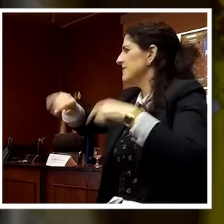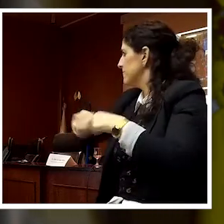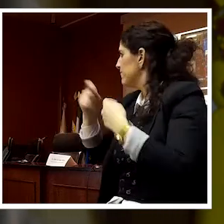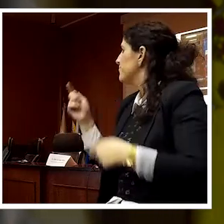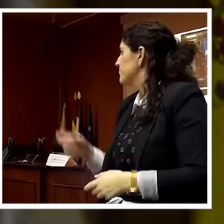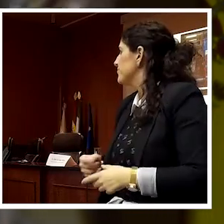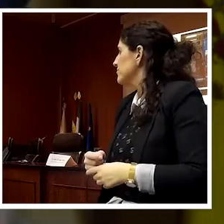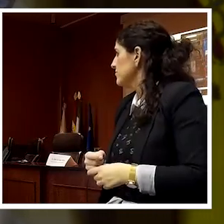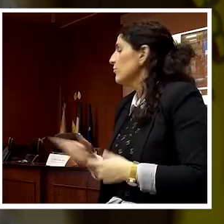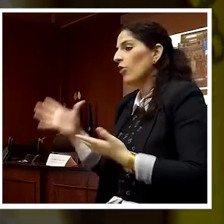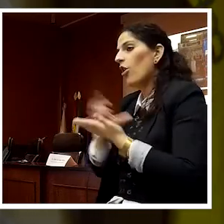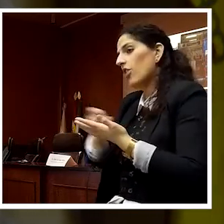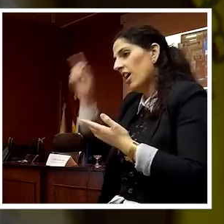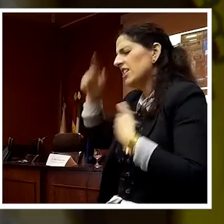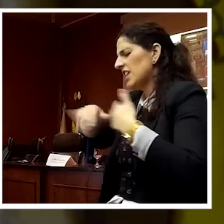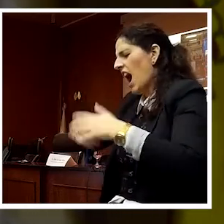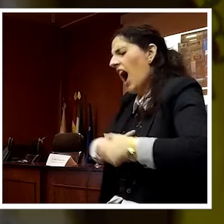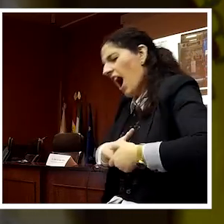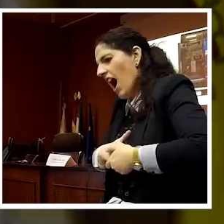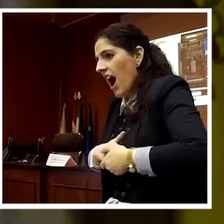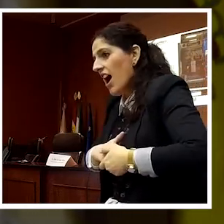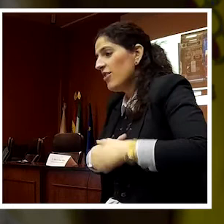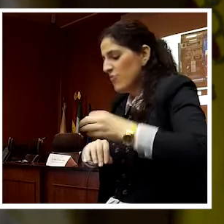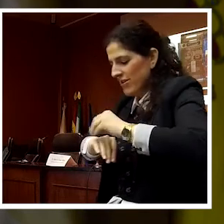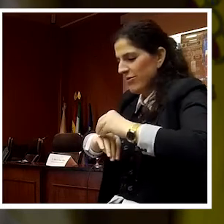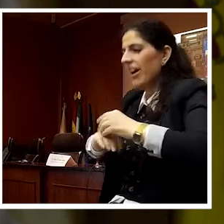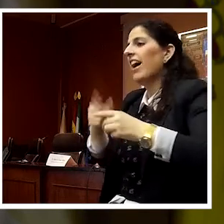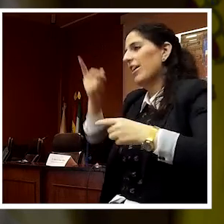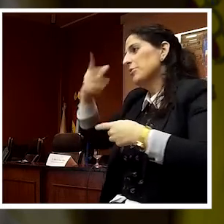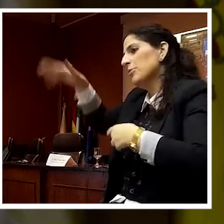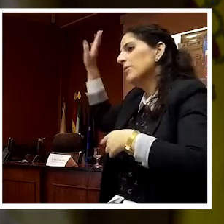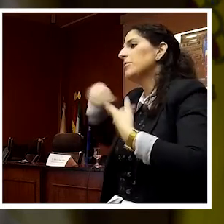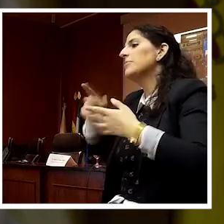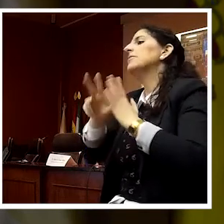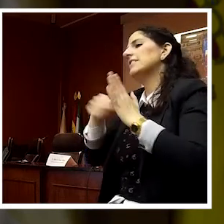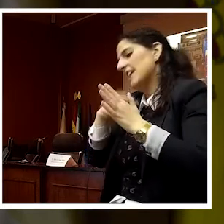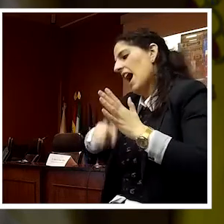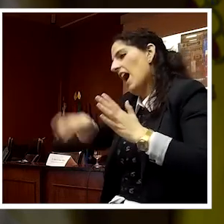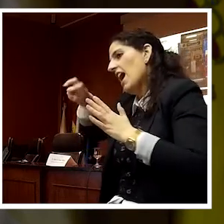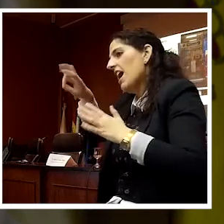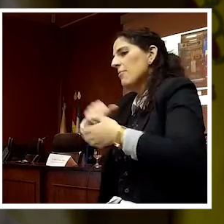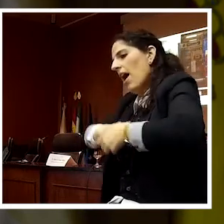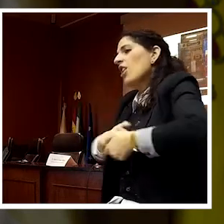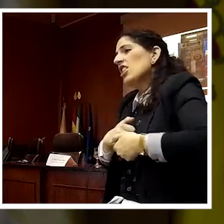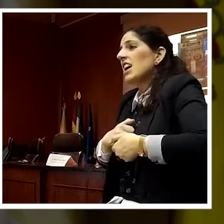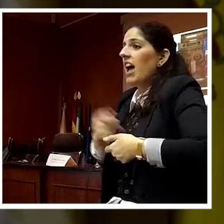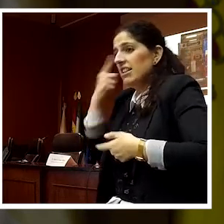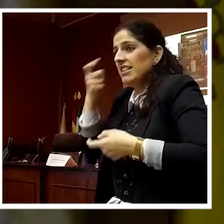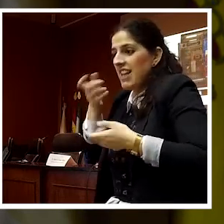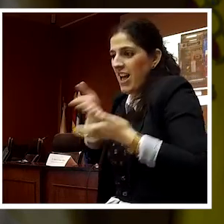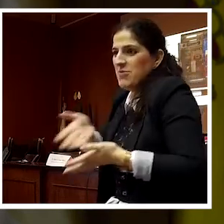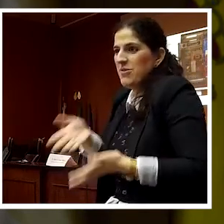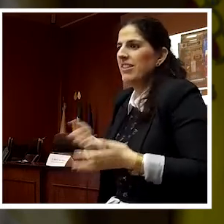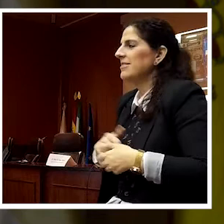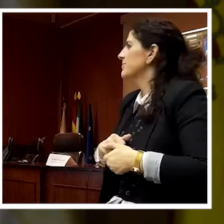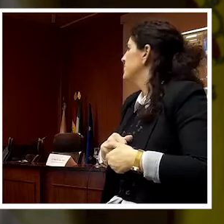pillado. Ellos subieron al aviso, yo me quedé allí, en fin, curándome el dedo como pude, y subí al aviso después con el dedo así agarrado, ¿no? A ver si podía hacer algo, estaba el